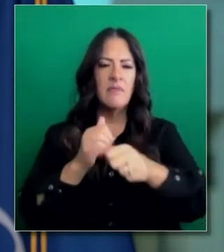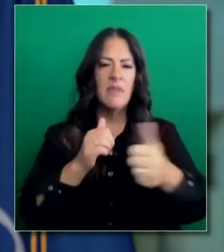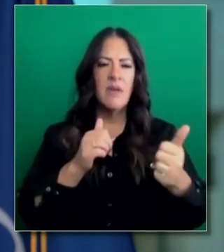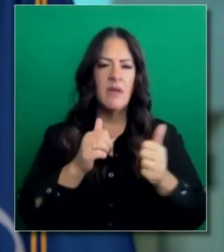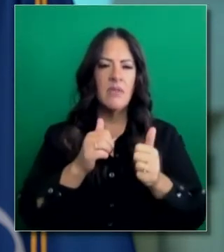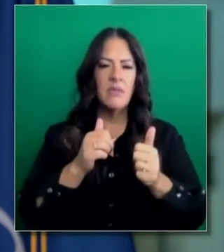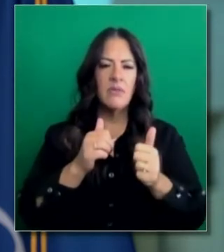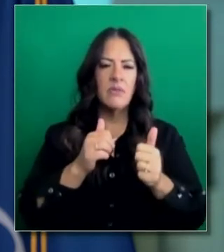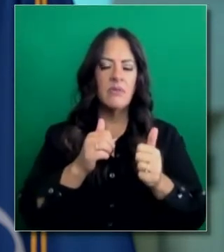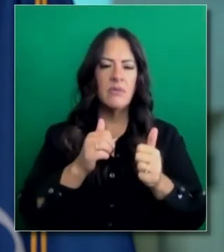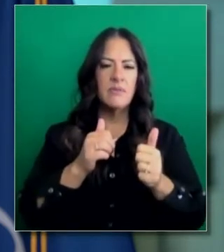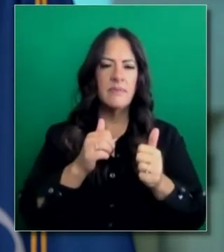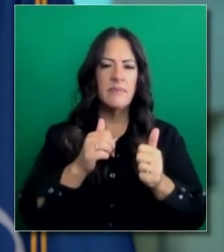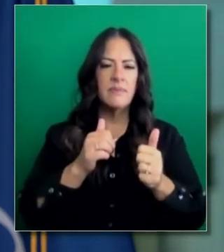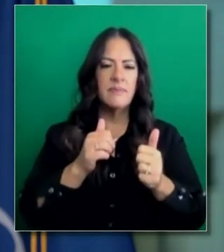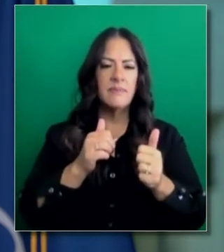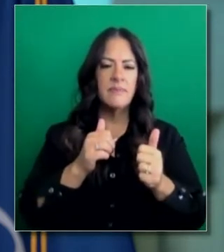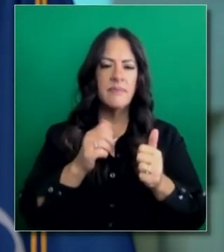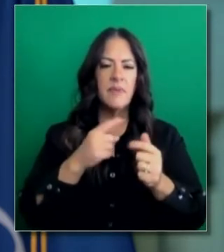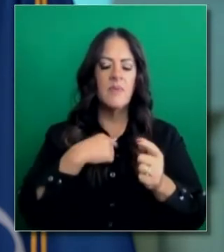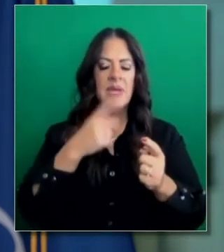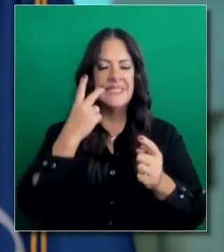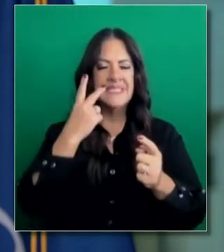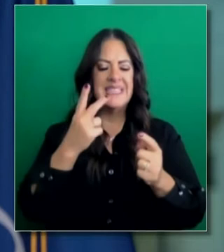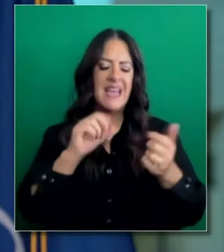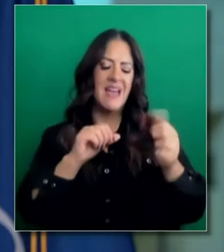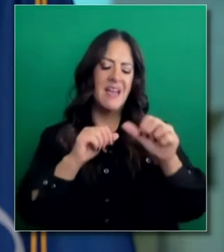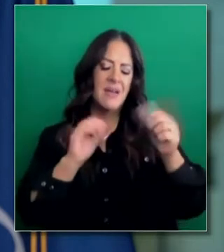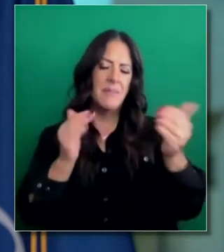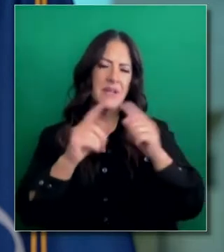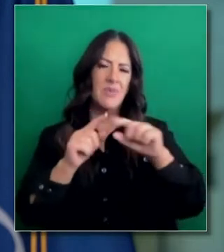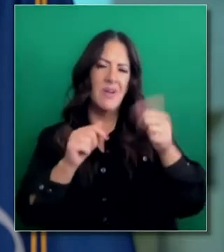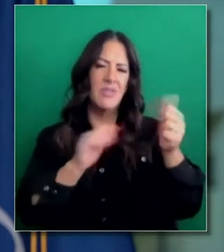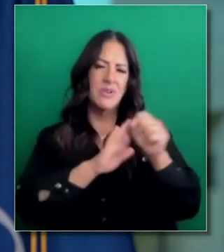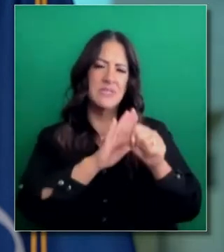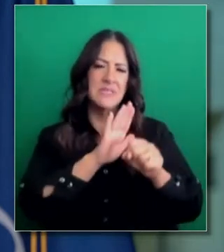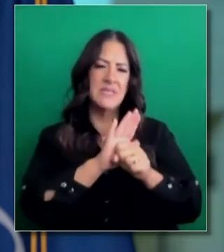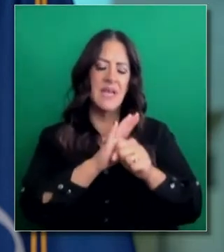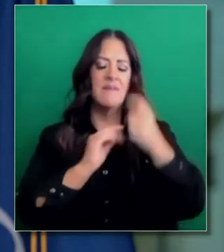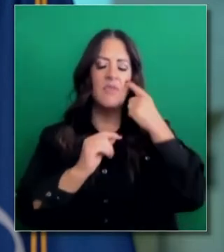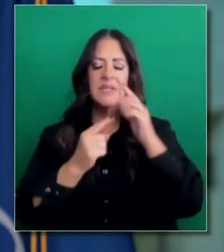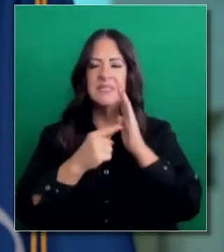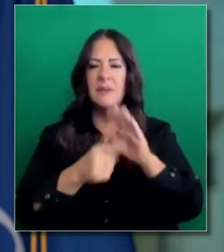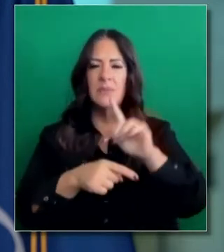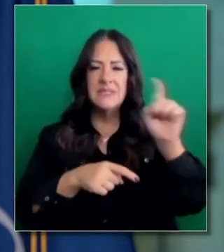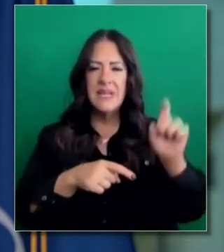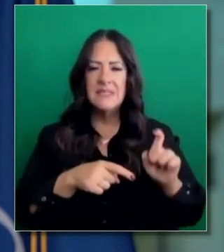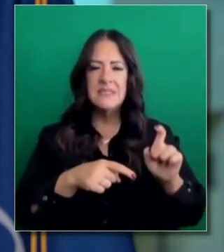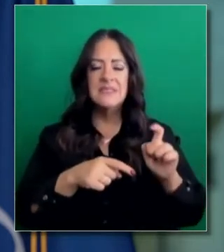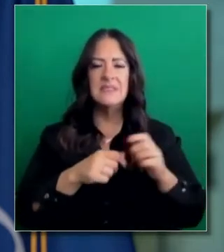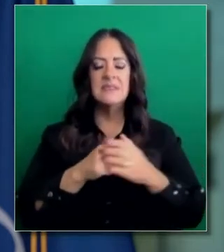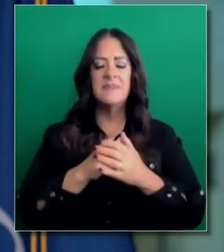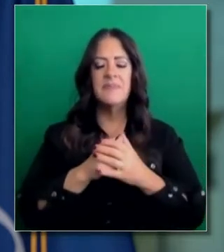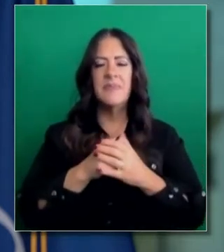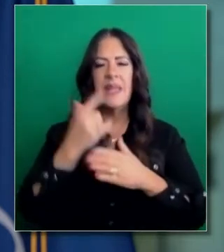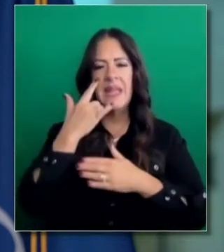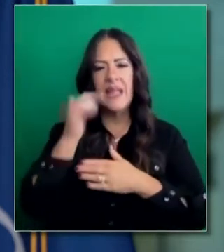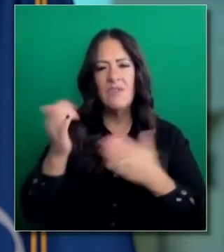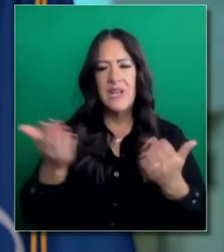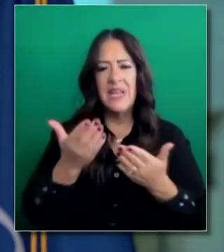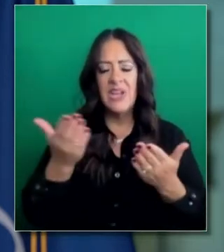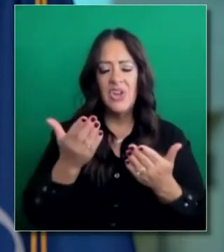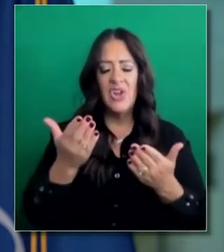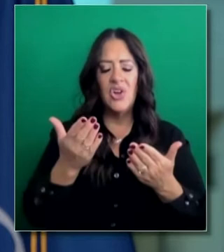qué opina usted con respecto a lo que está sucediendo en otros estados como en texas